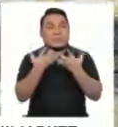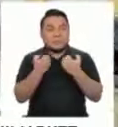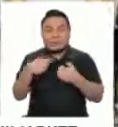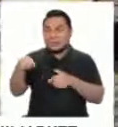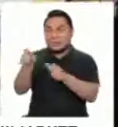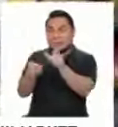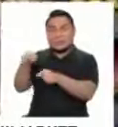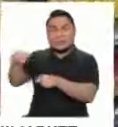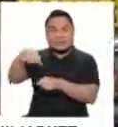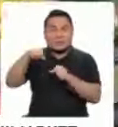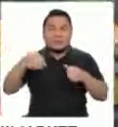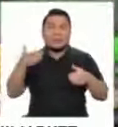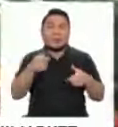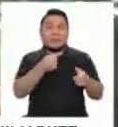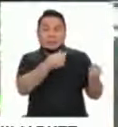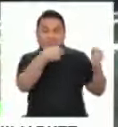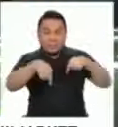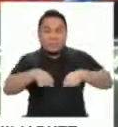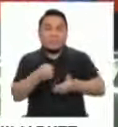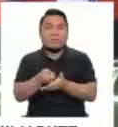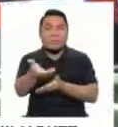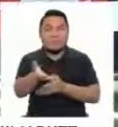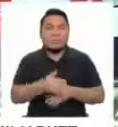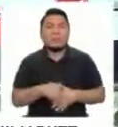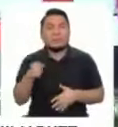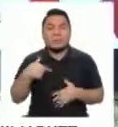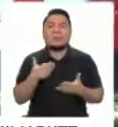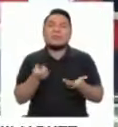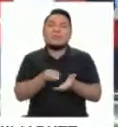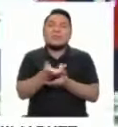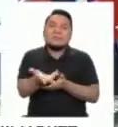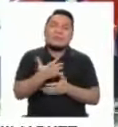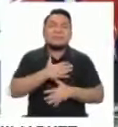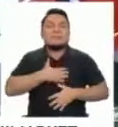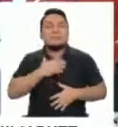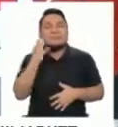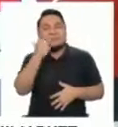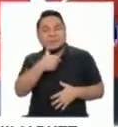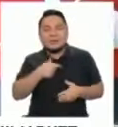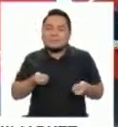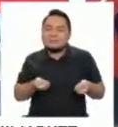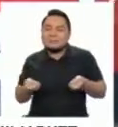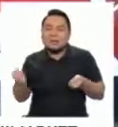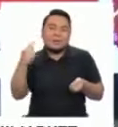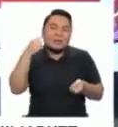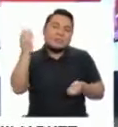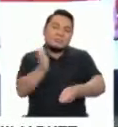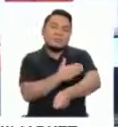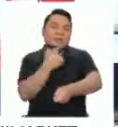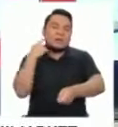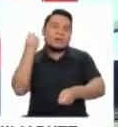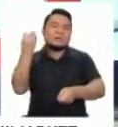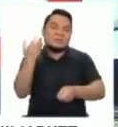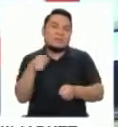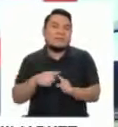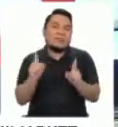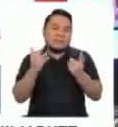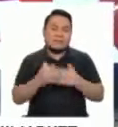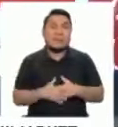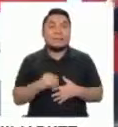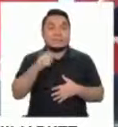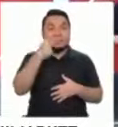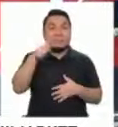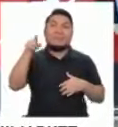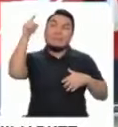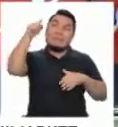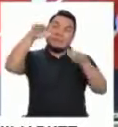sí vienen a comprar, entonces queremos que hacer que las compras sean un poco más llevaderas. Descríbenos este espacio, por ejemplo. Este espacio es el escenario